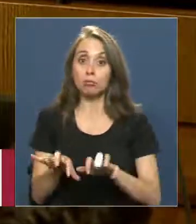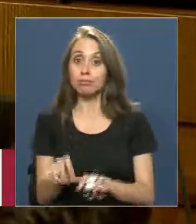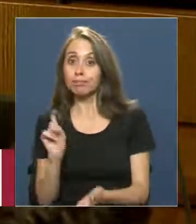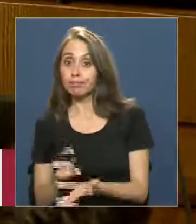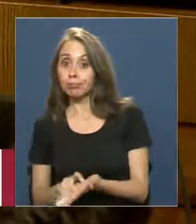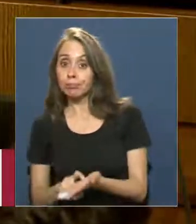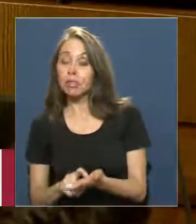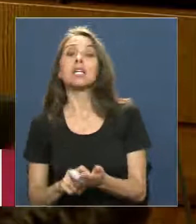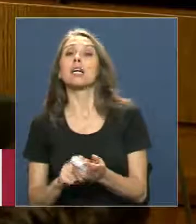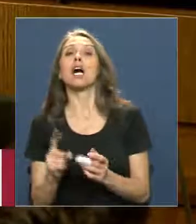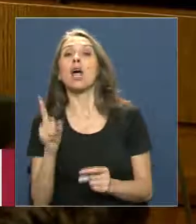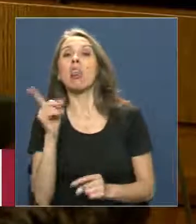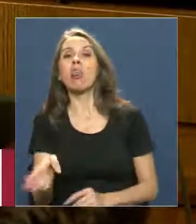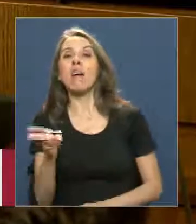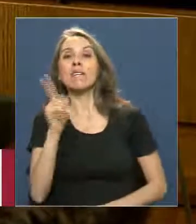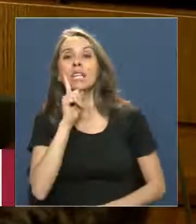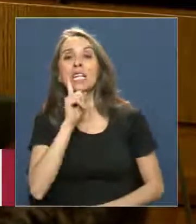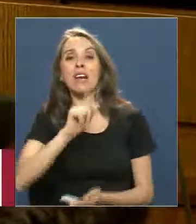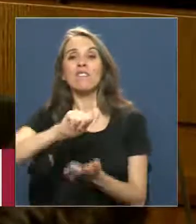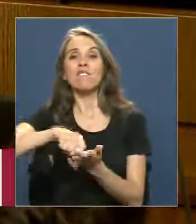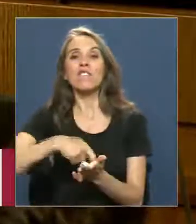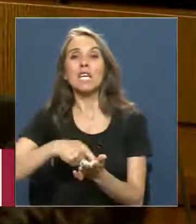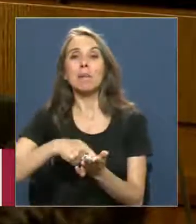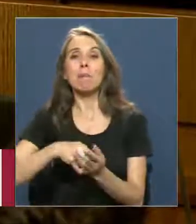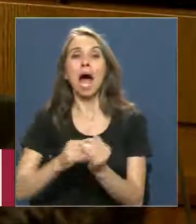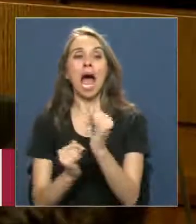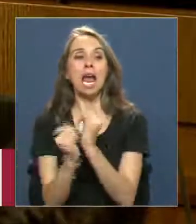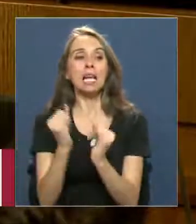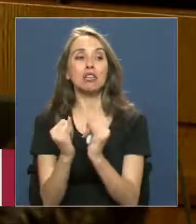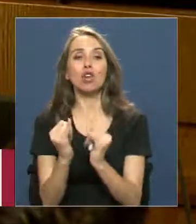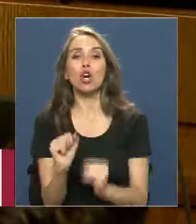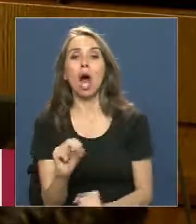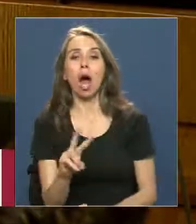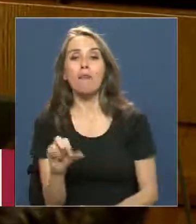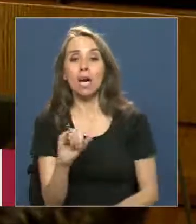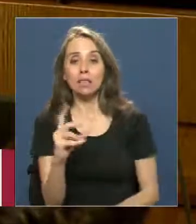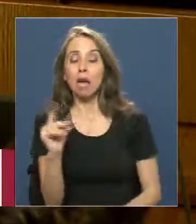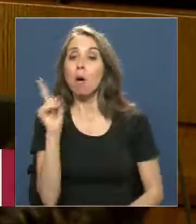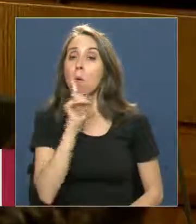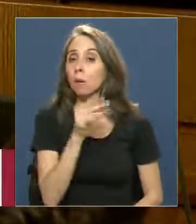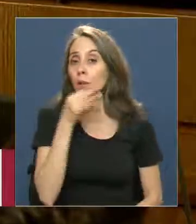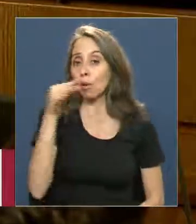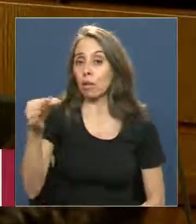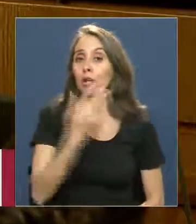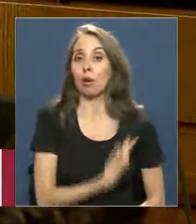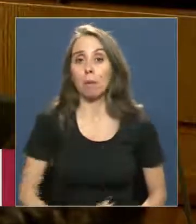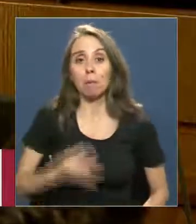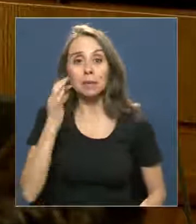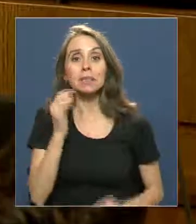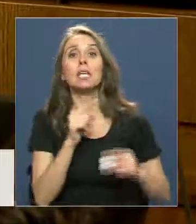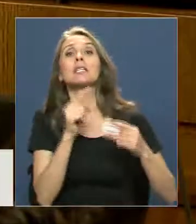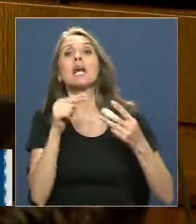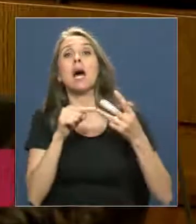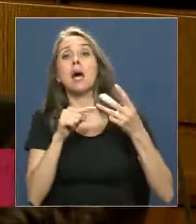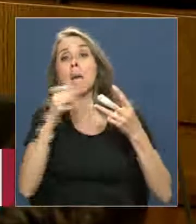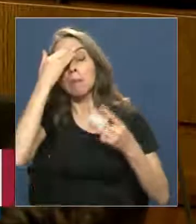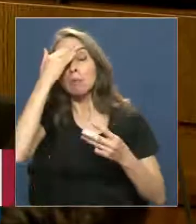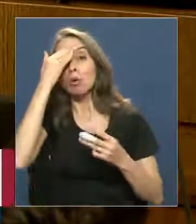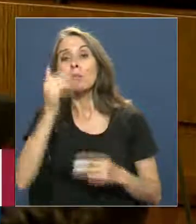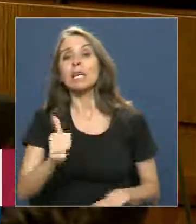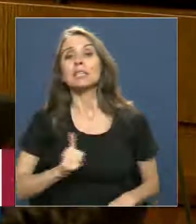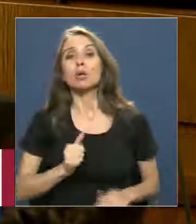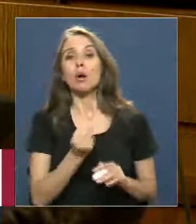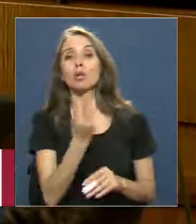la firma electrónica avanzada. Y lo último, señora presidenta, poner sobre la mesa también la preocupación respecto a los quórums